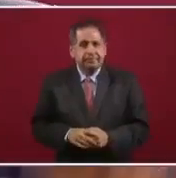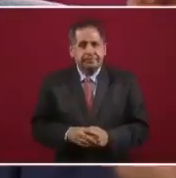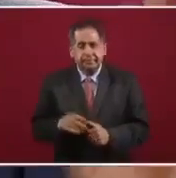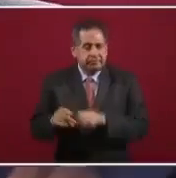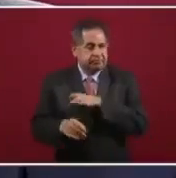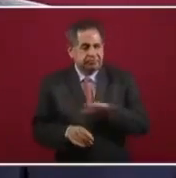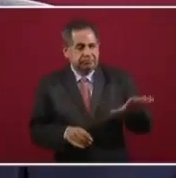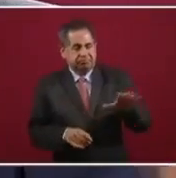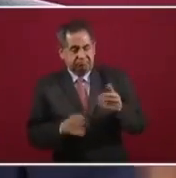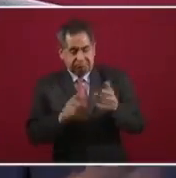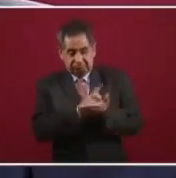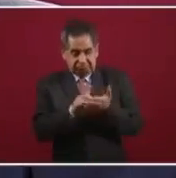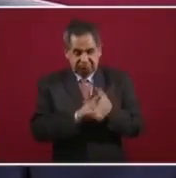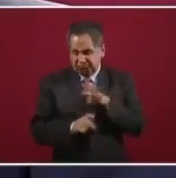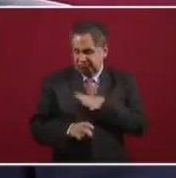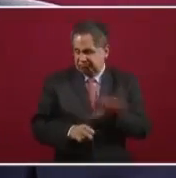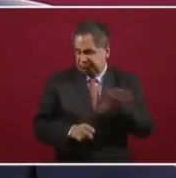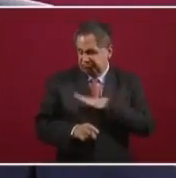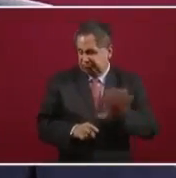rechacen